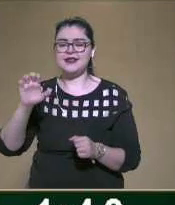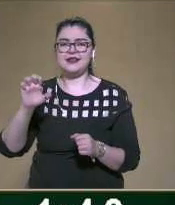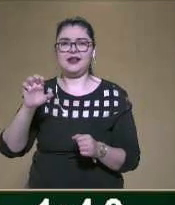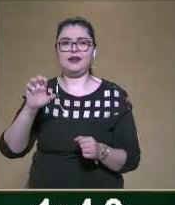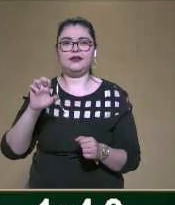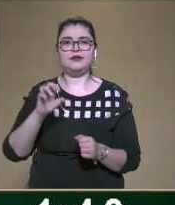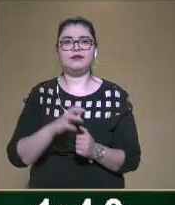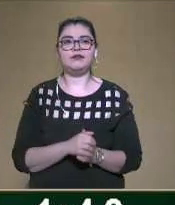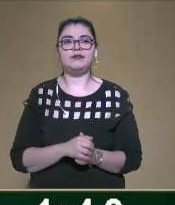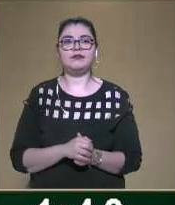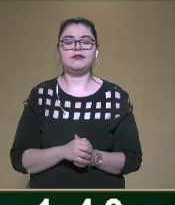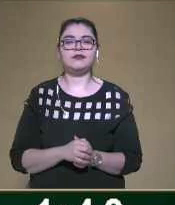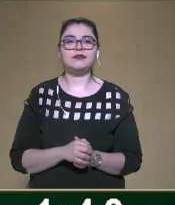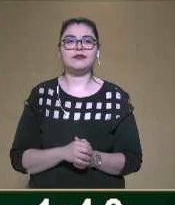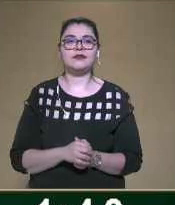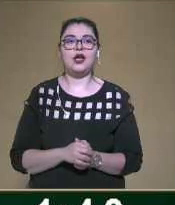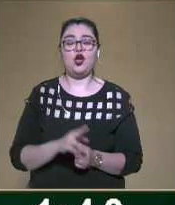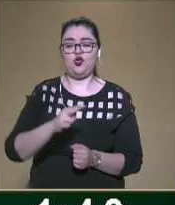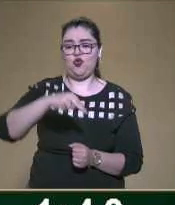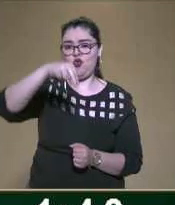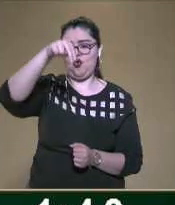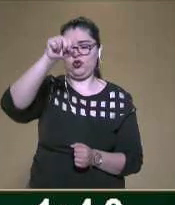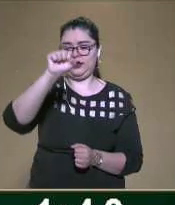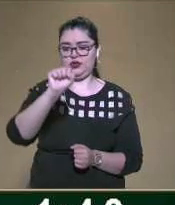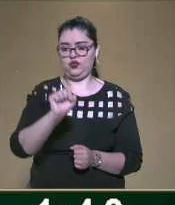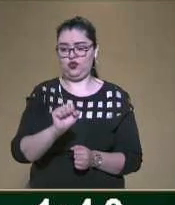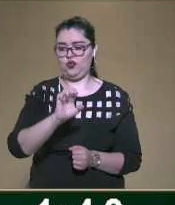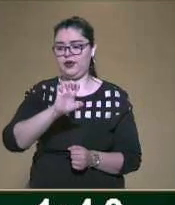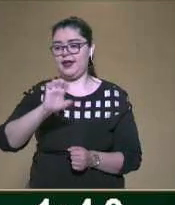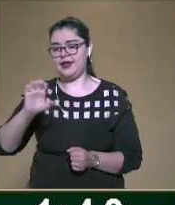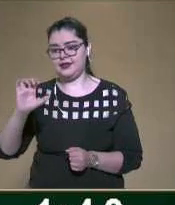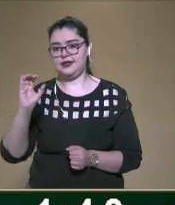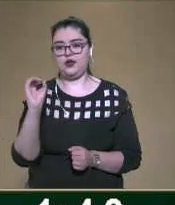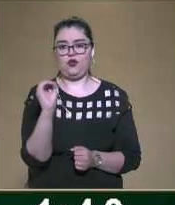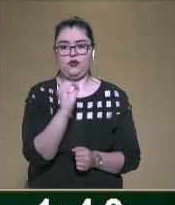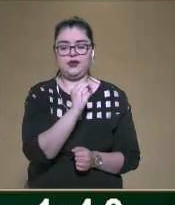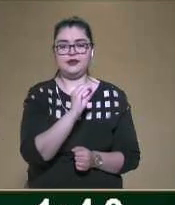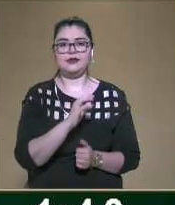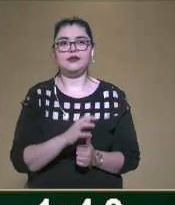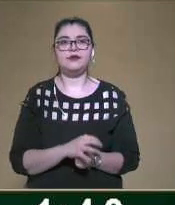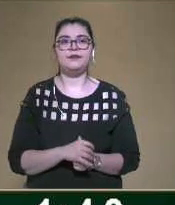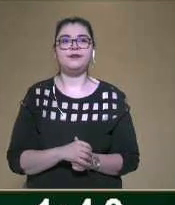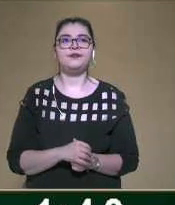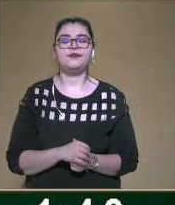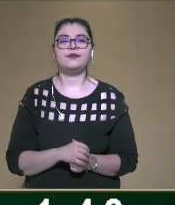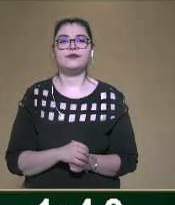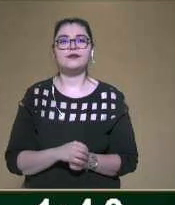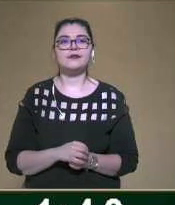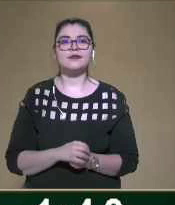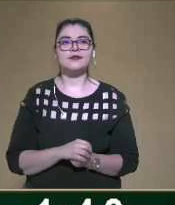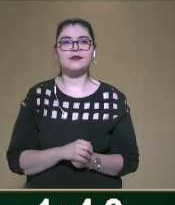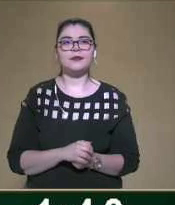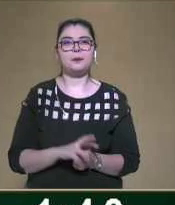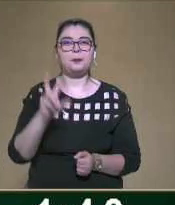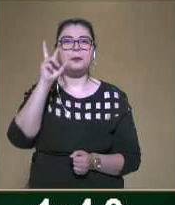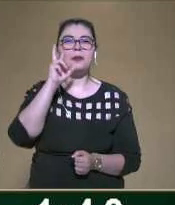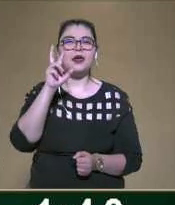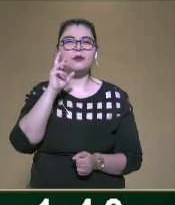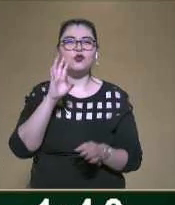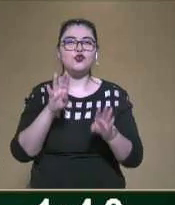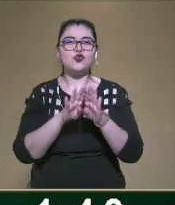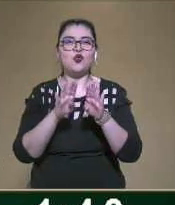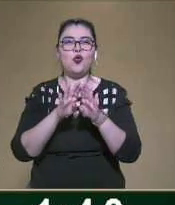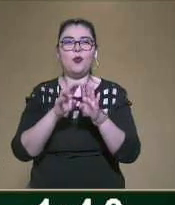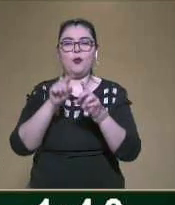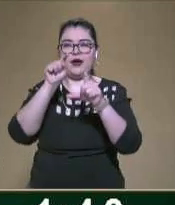sur, este. Aquí está la rosa de los vientos, ¿verdad? Uh-huh. Que indican los puntos cardinales. Al este, ¿cuál está